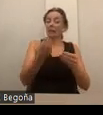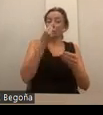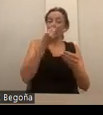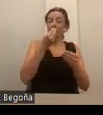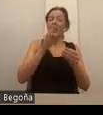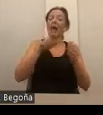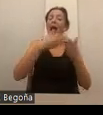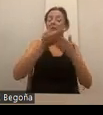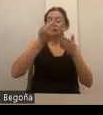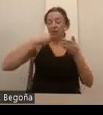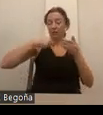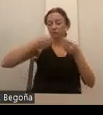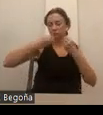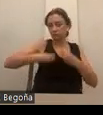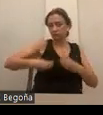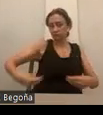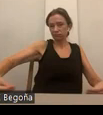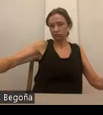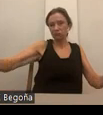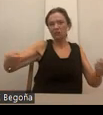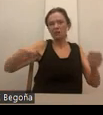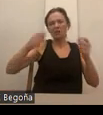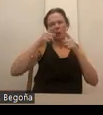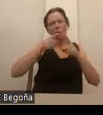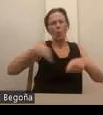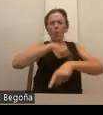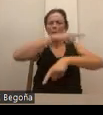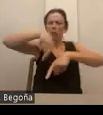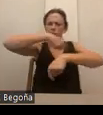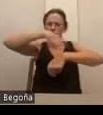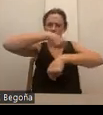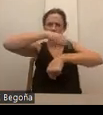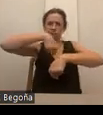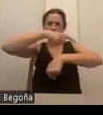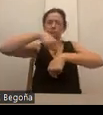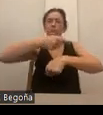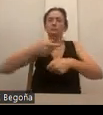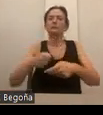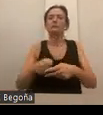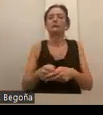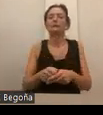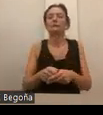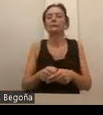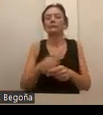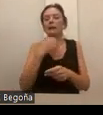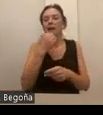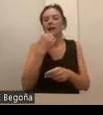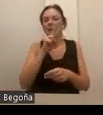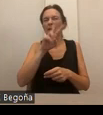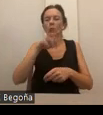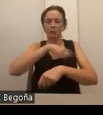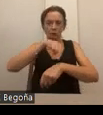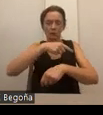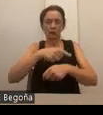caso de la glibenclamida, se acercaba esta vida media a las 24 horas, de manera